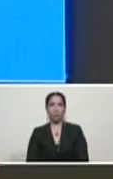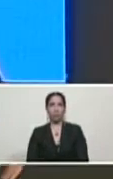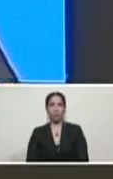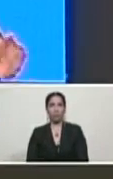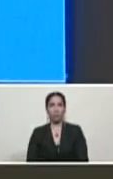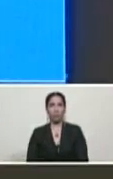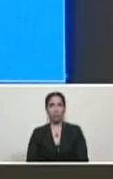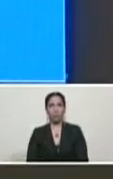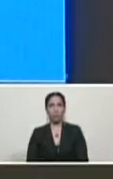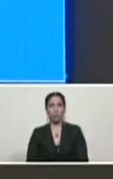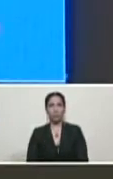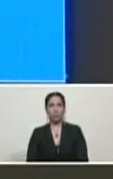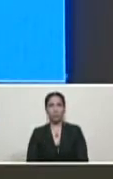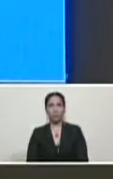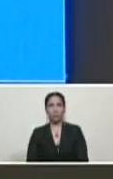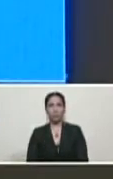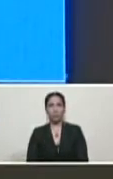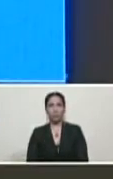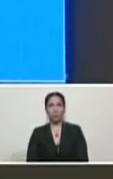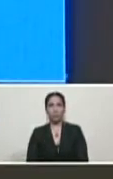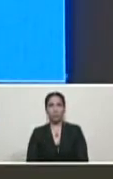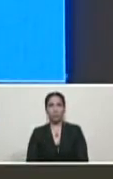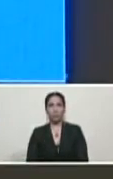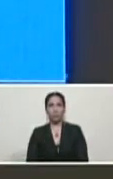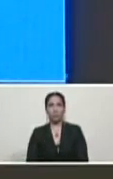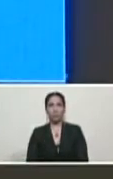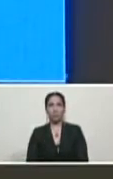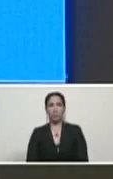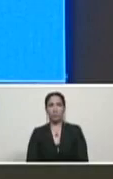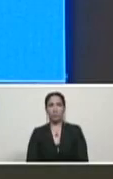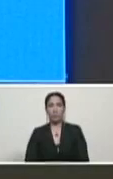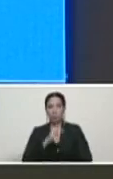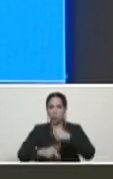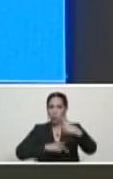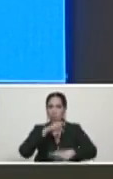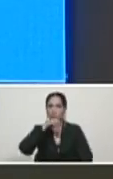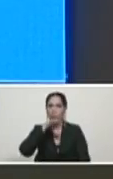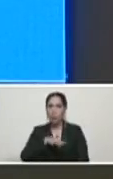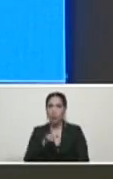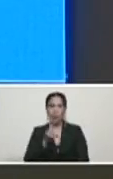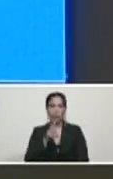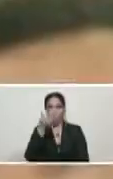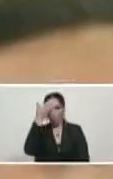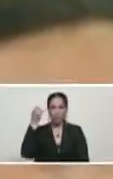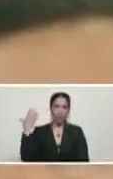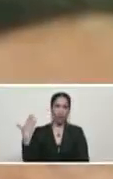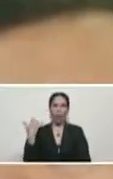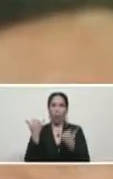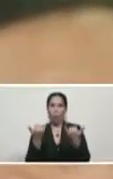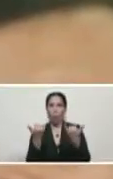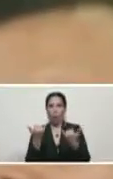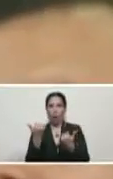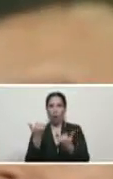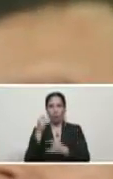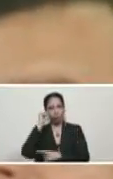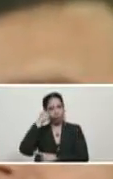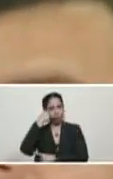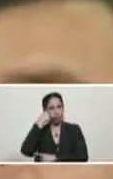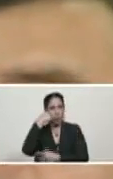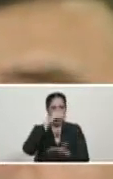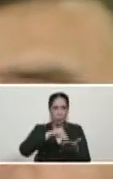que no pasaría desapercibida del proceso histórico. Lo recordaba ahora cuando bautizaba